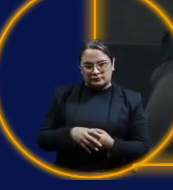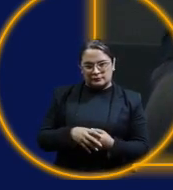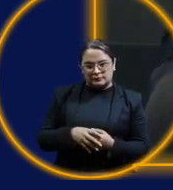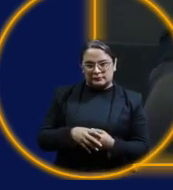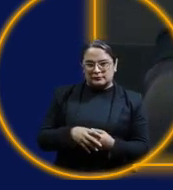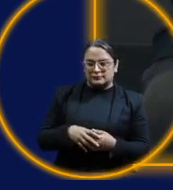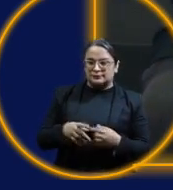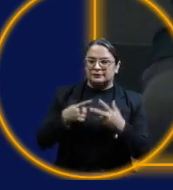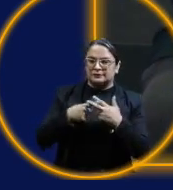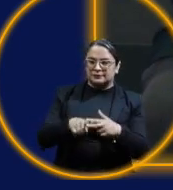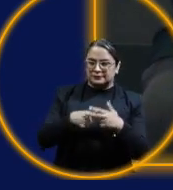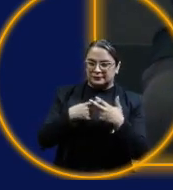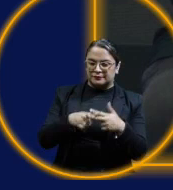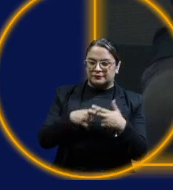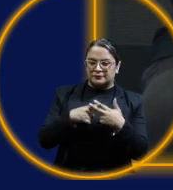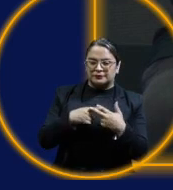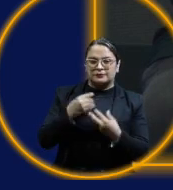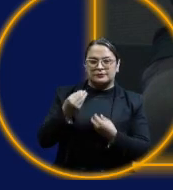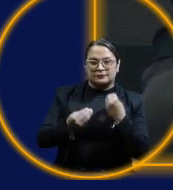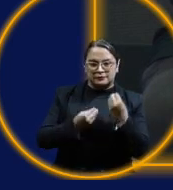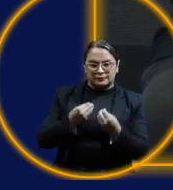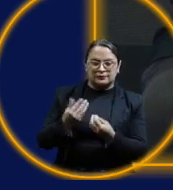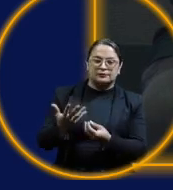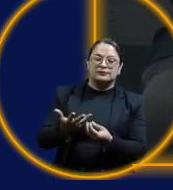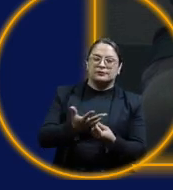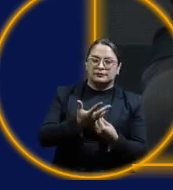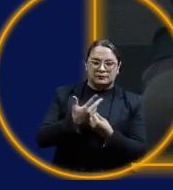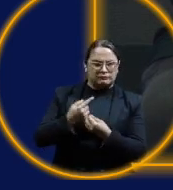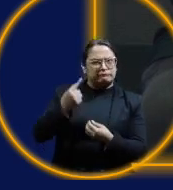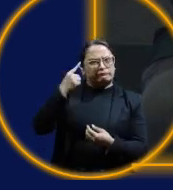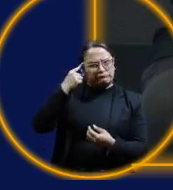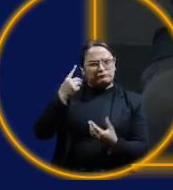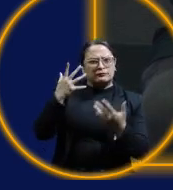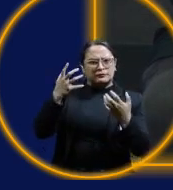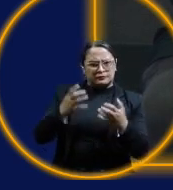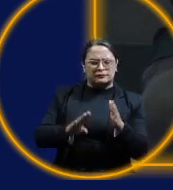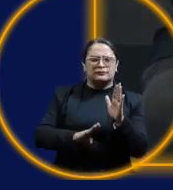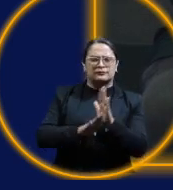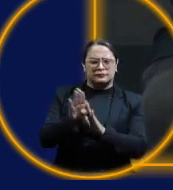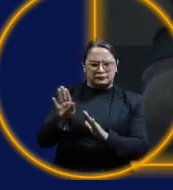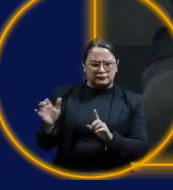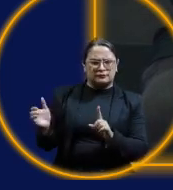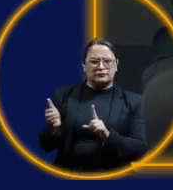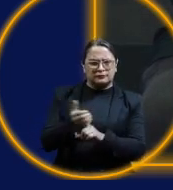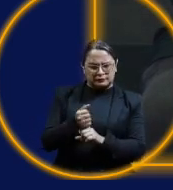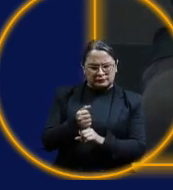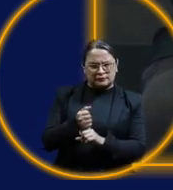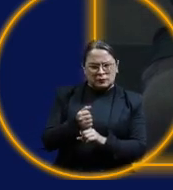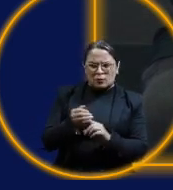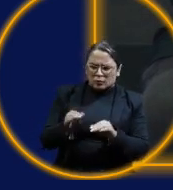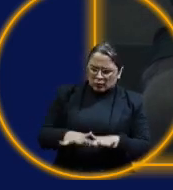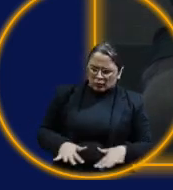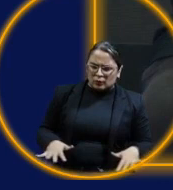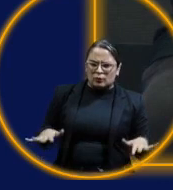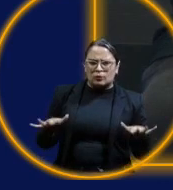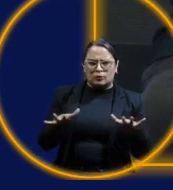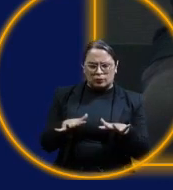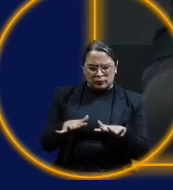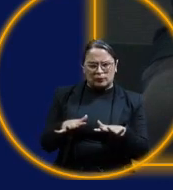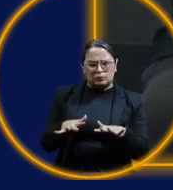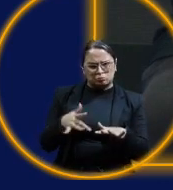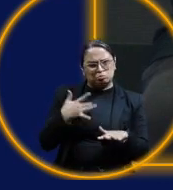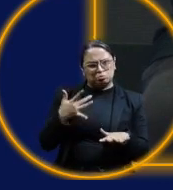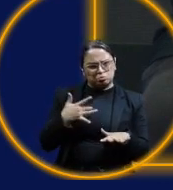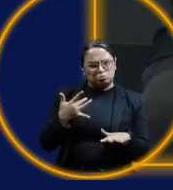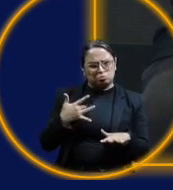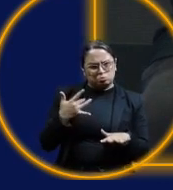herramientas entonces Cómo opera uno como artista que quiere tener éxito dentro de ese escenario donde uno siente